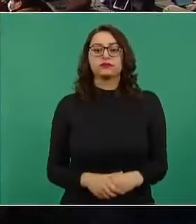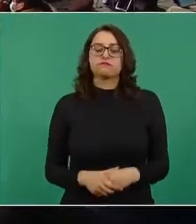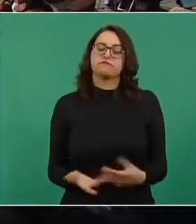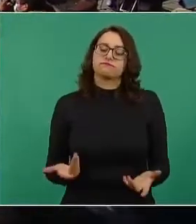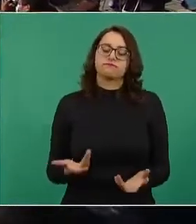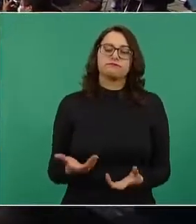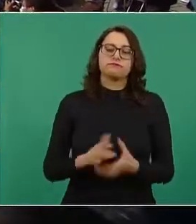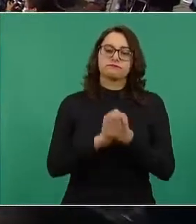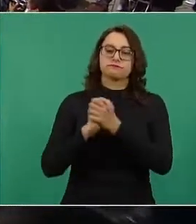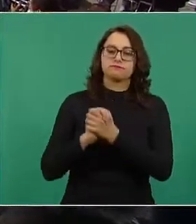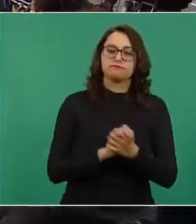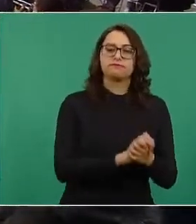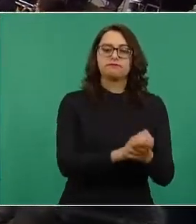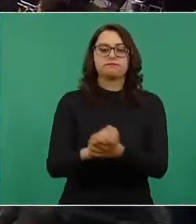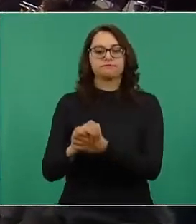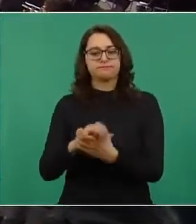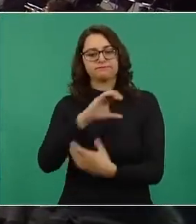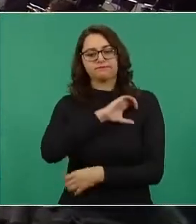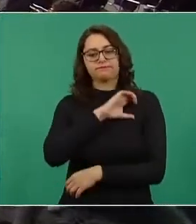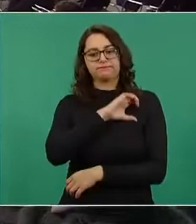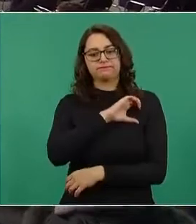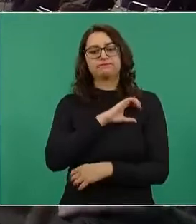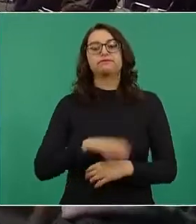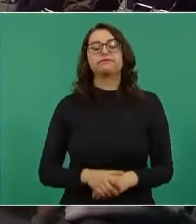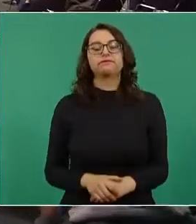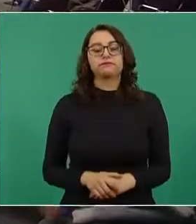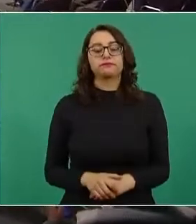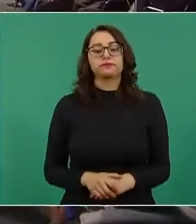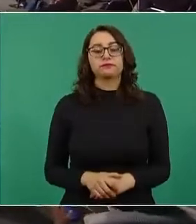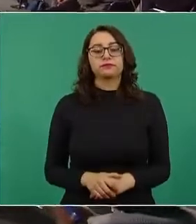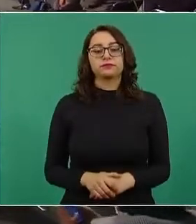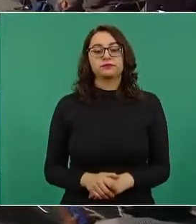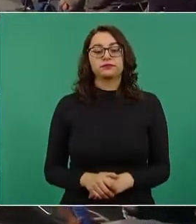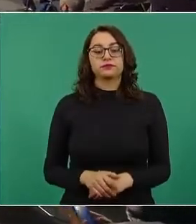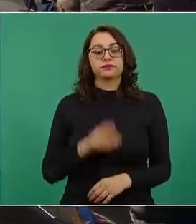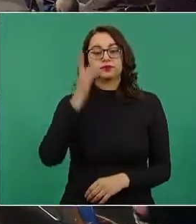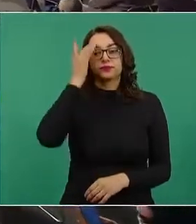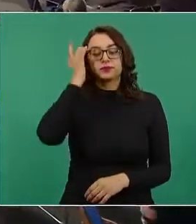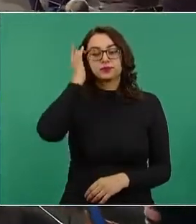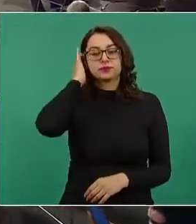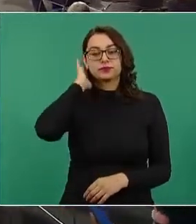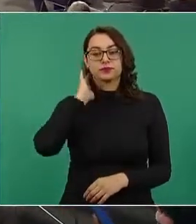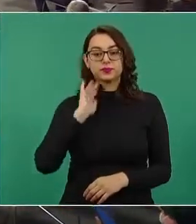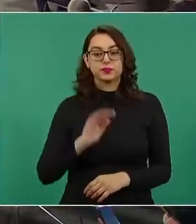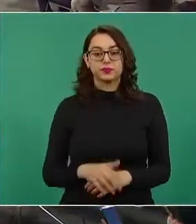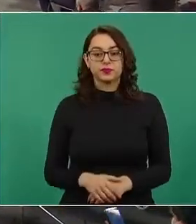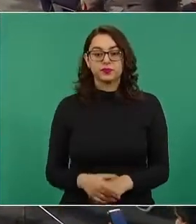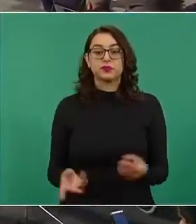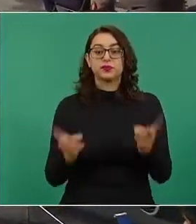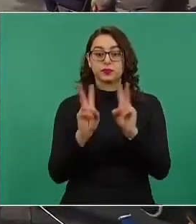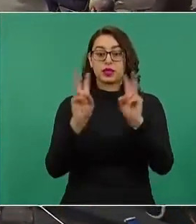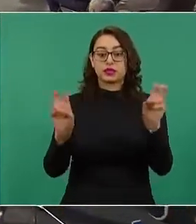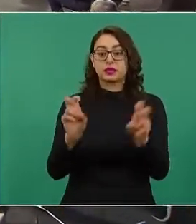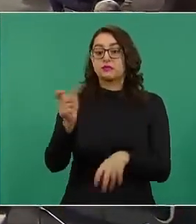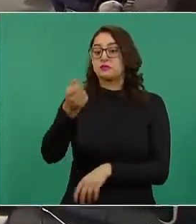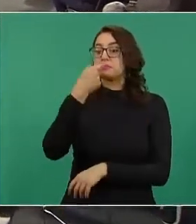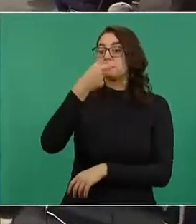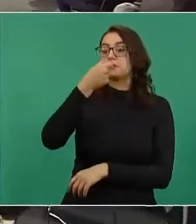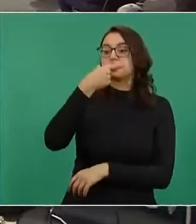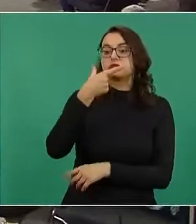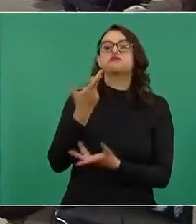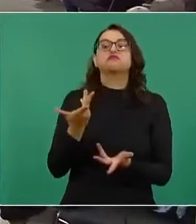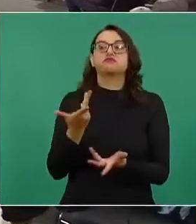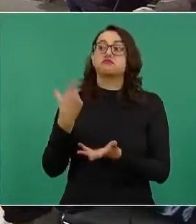siempre. Como ustedes saben, seguimos con la actualización del tema de los medicamentos adquiridos por el sector salud para